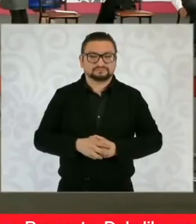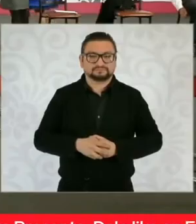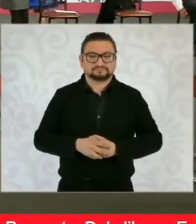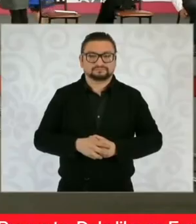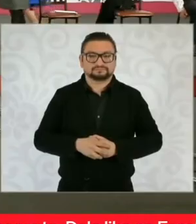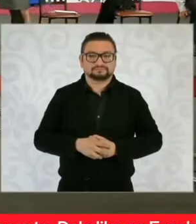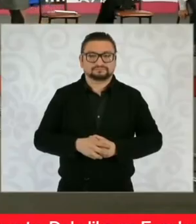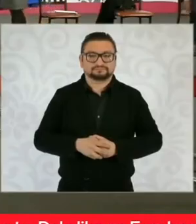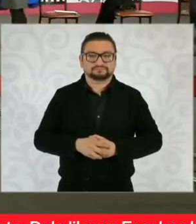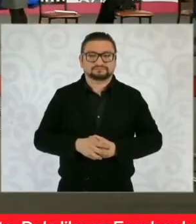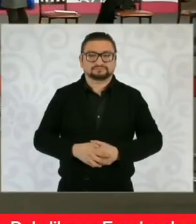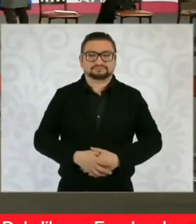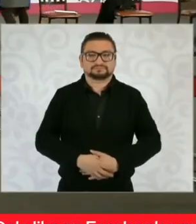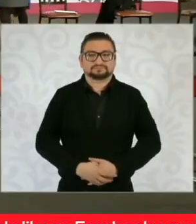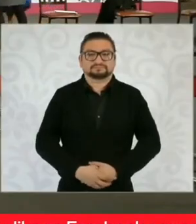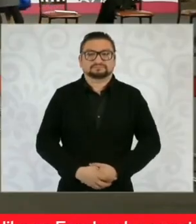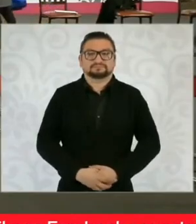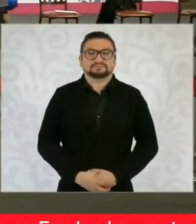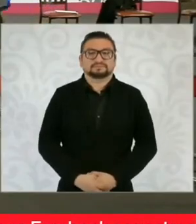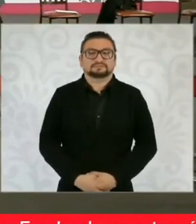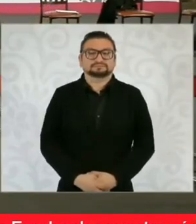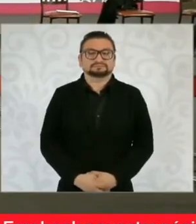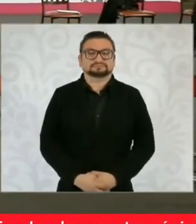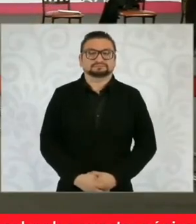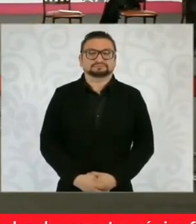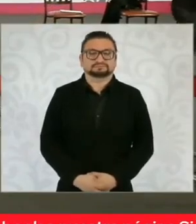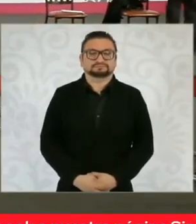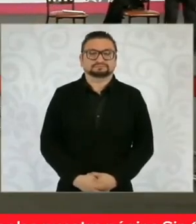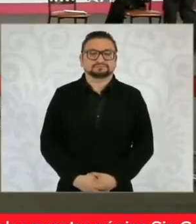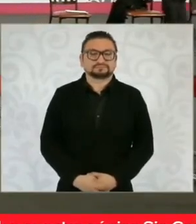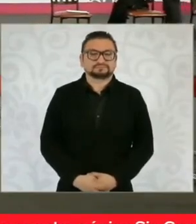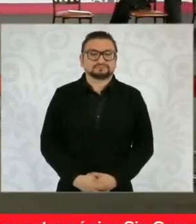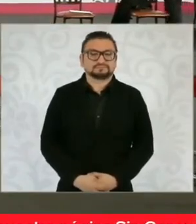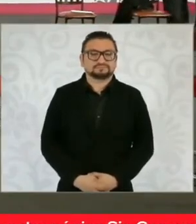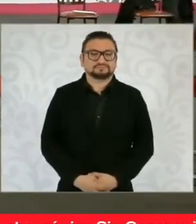¿Solo es uno? ¿Solo pasaron uno?